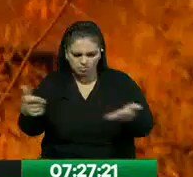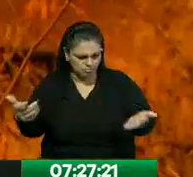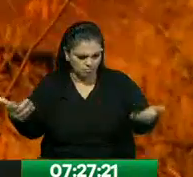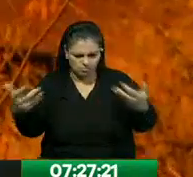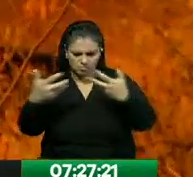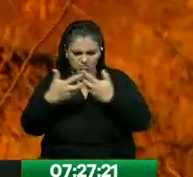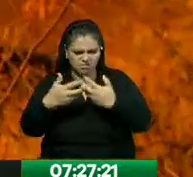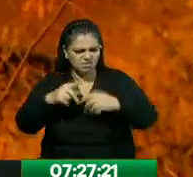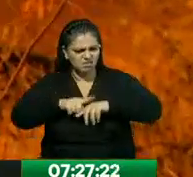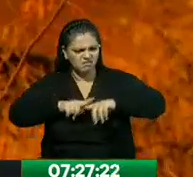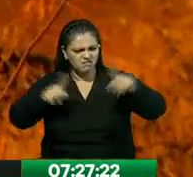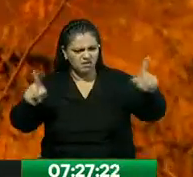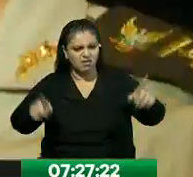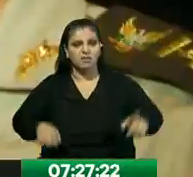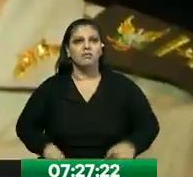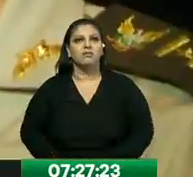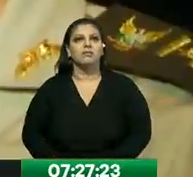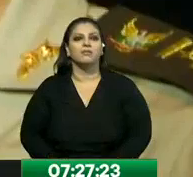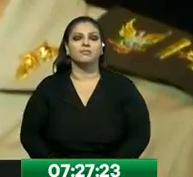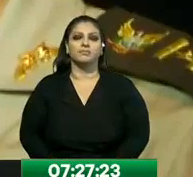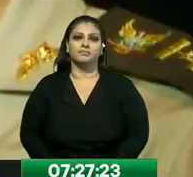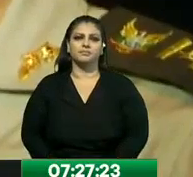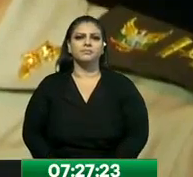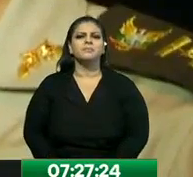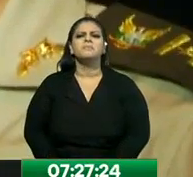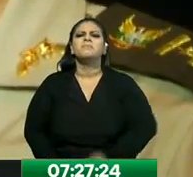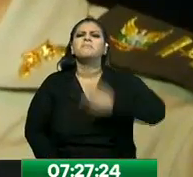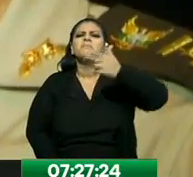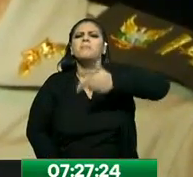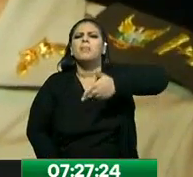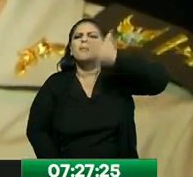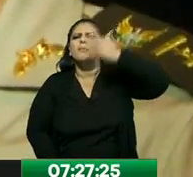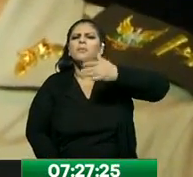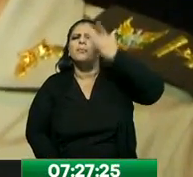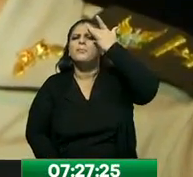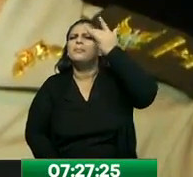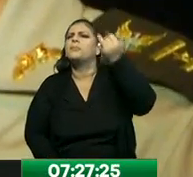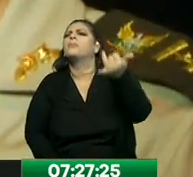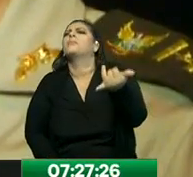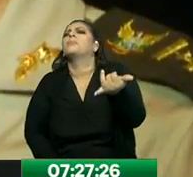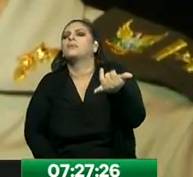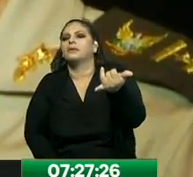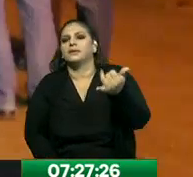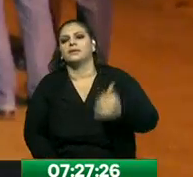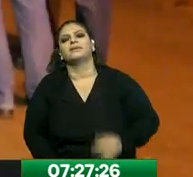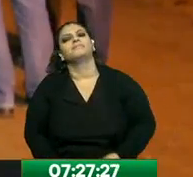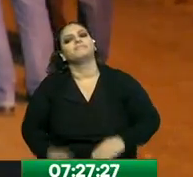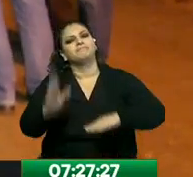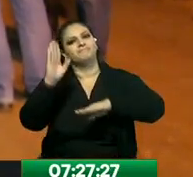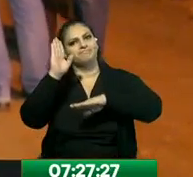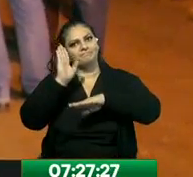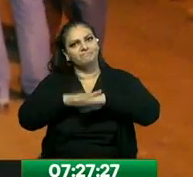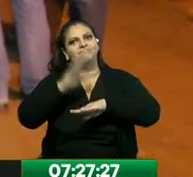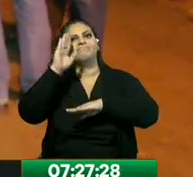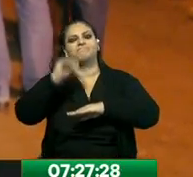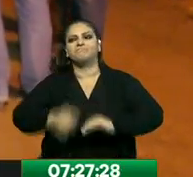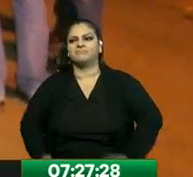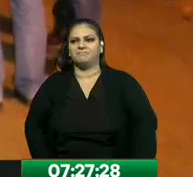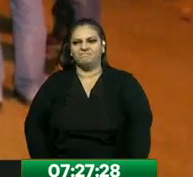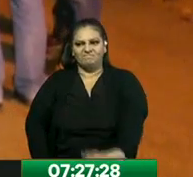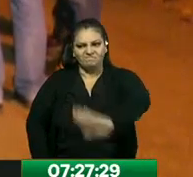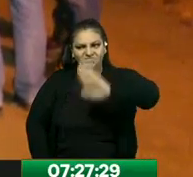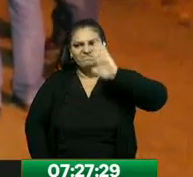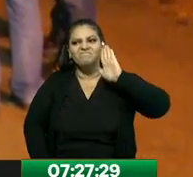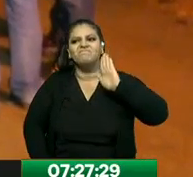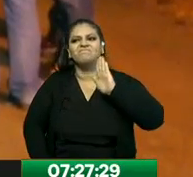un ajuste de cuentas. Tenemos una motocicleta que encontramos, vamos a verificar si se trata y está relacionada con este